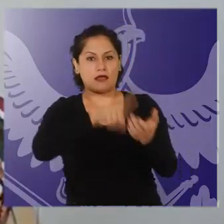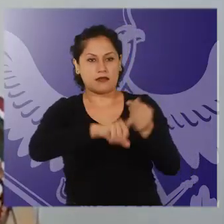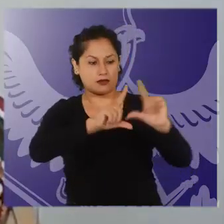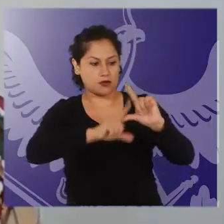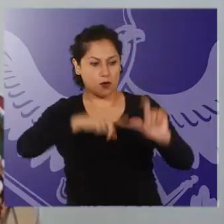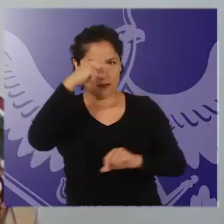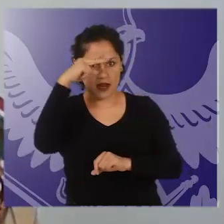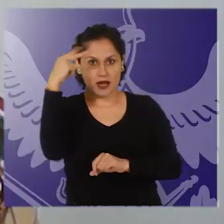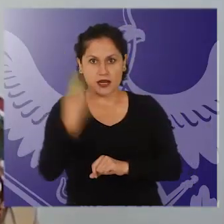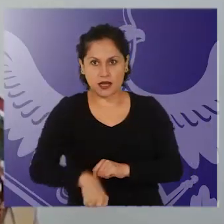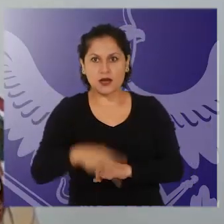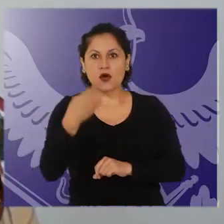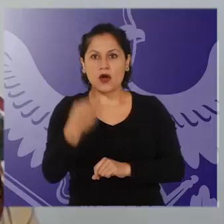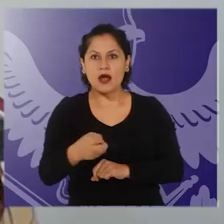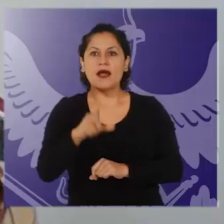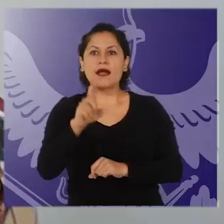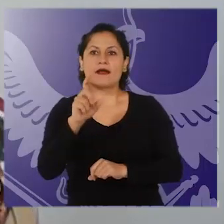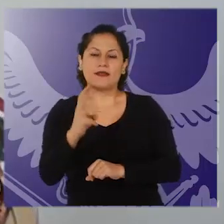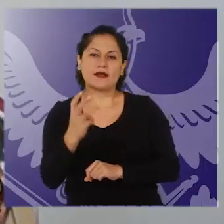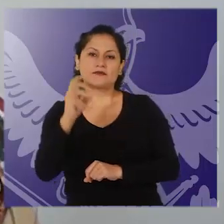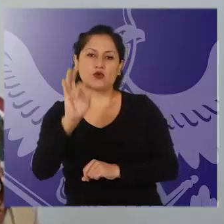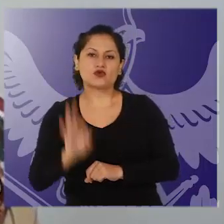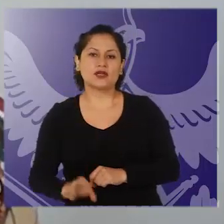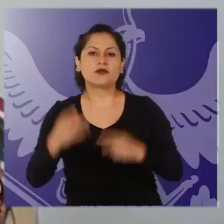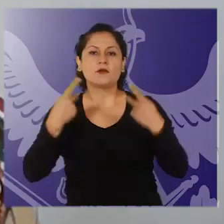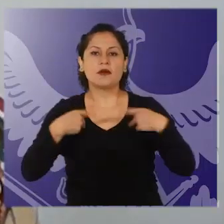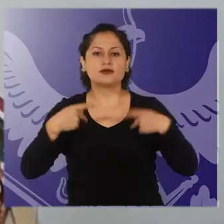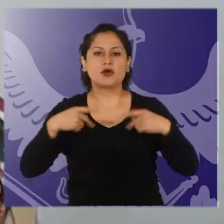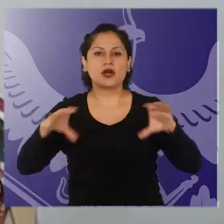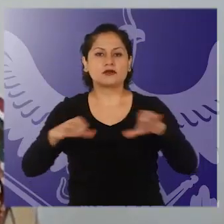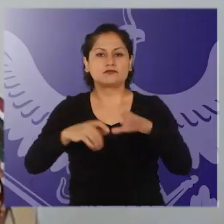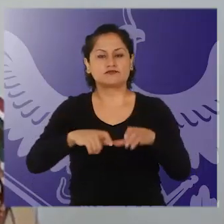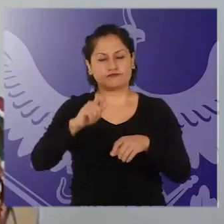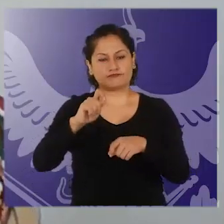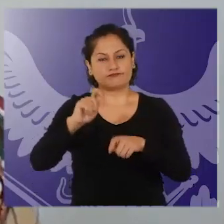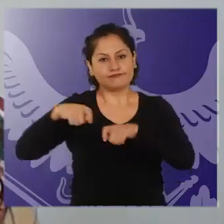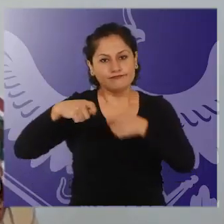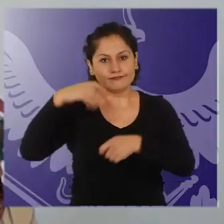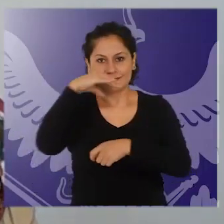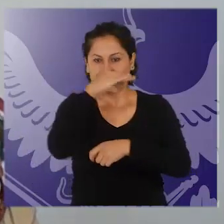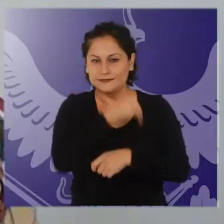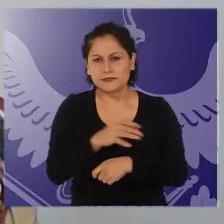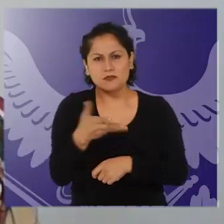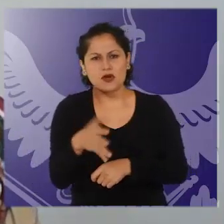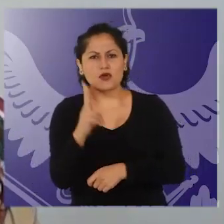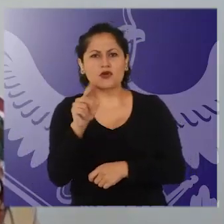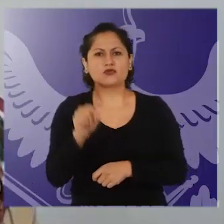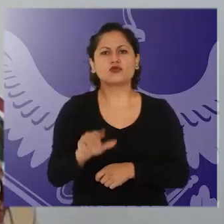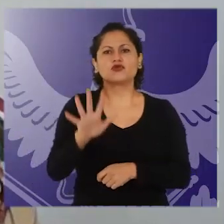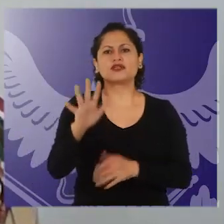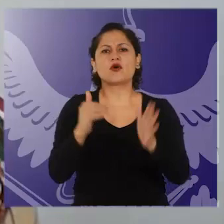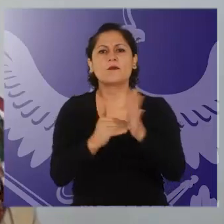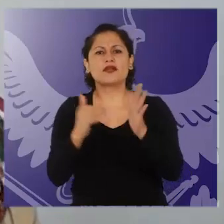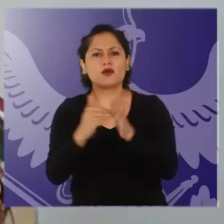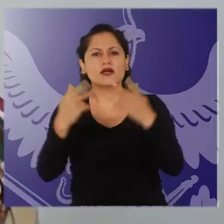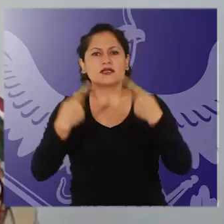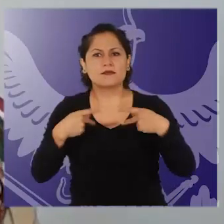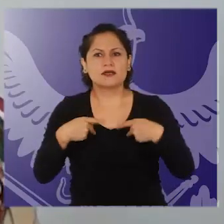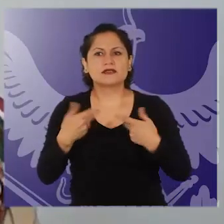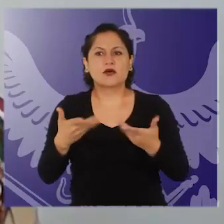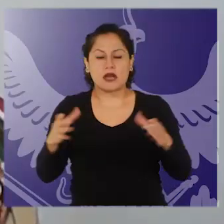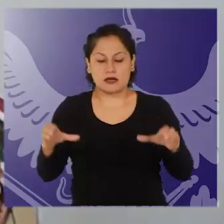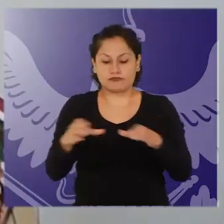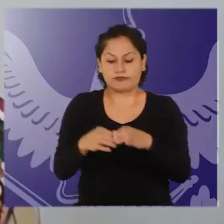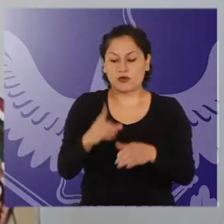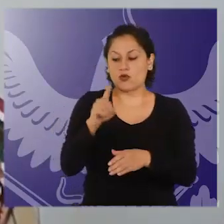las personas nos reconocemos como afromexicanas, negras o afrodescendientes, lo que equivale a 2.5 millones de personas, de